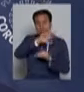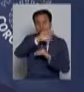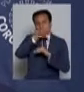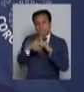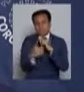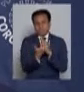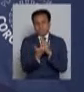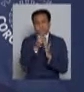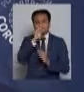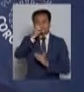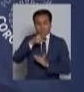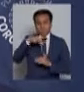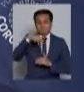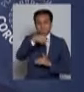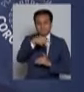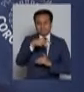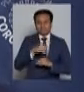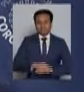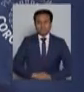la mañana siguiente.